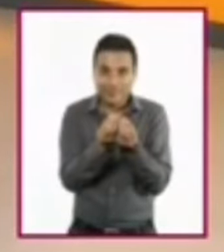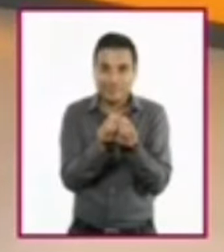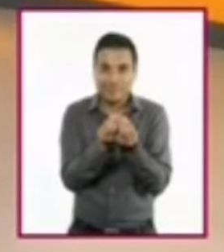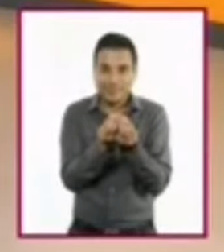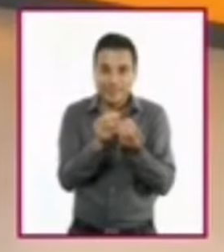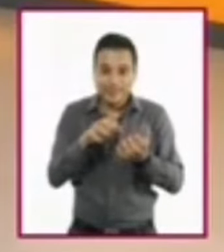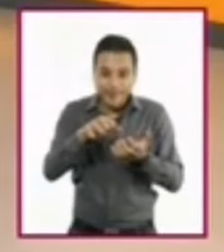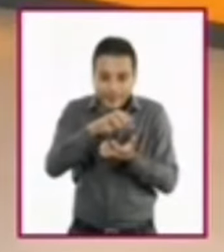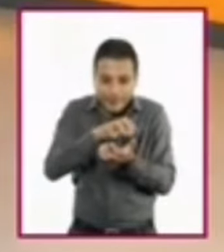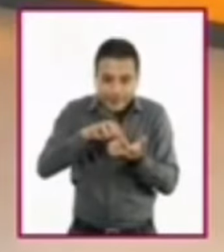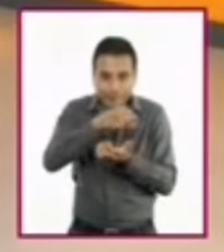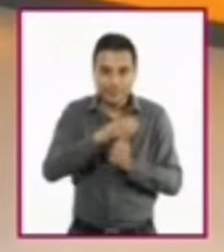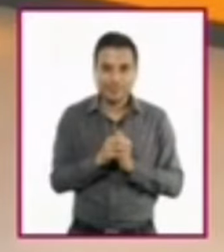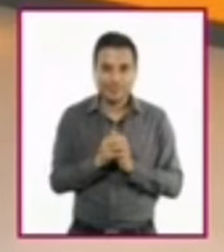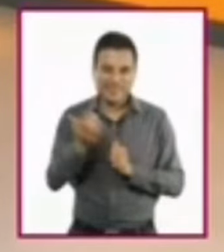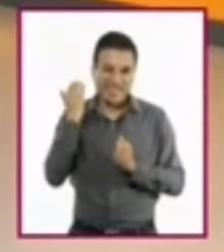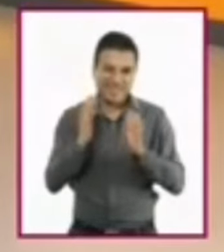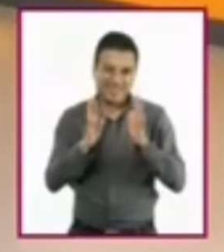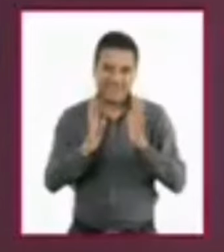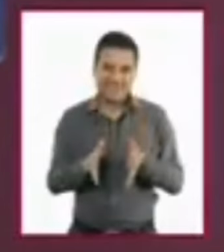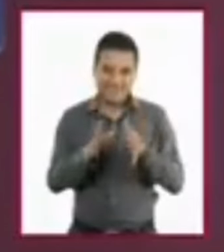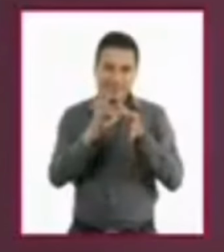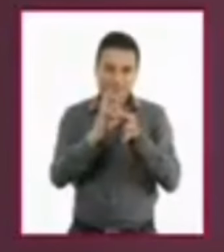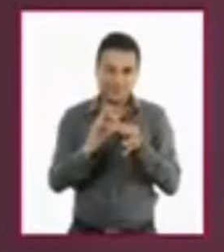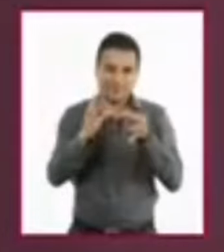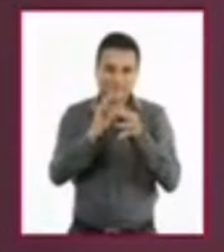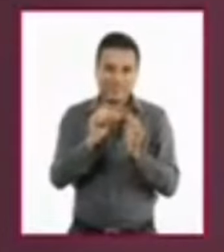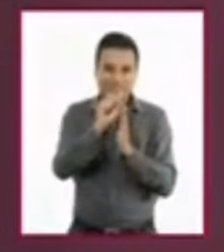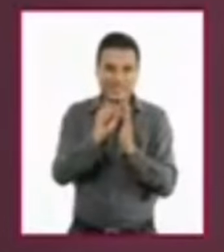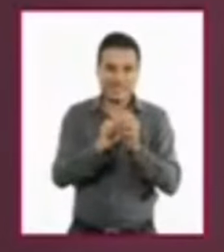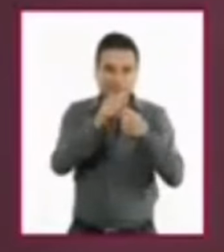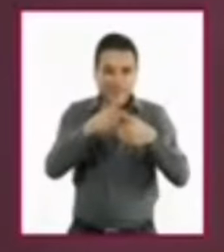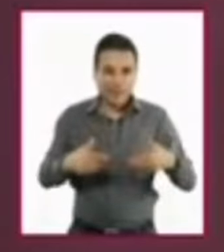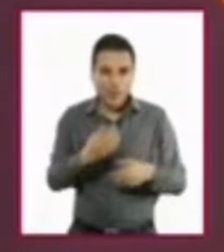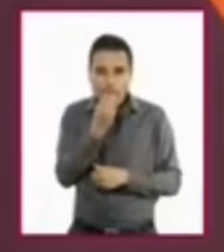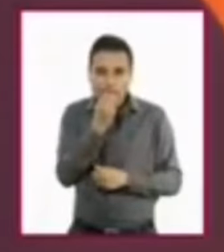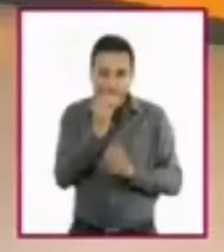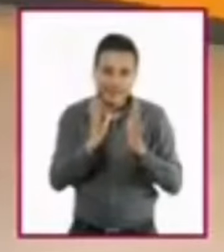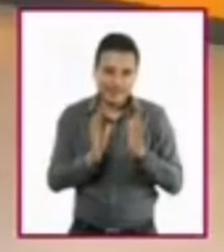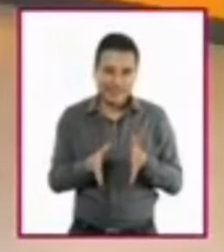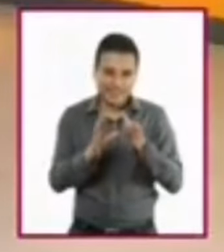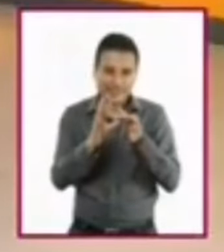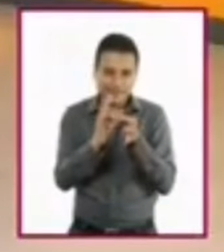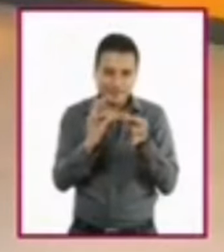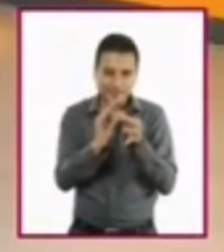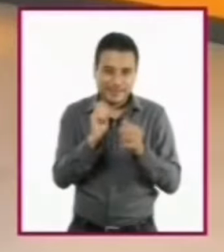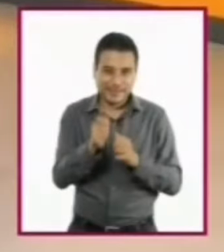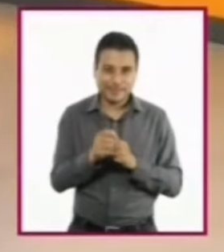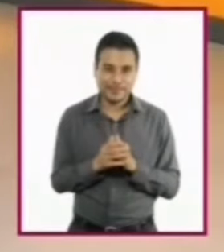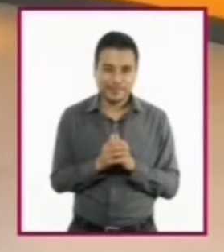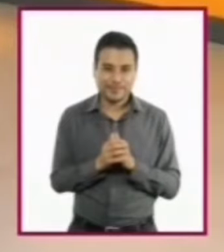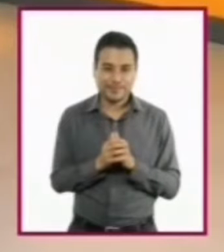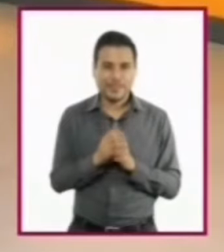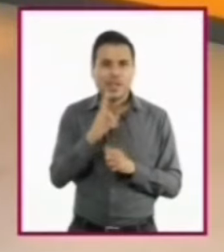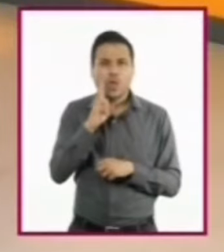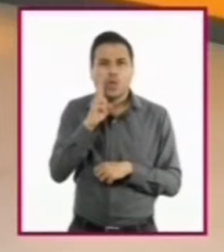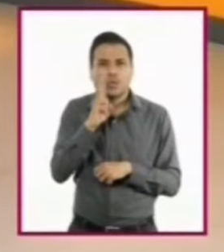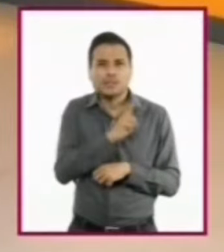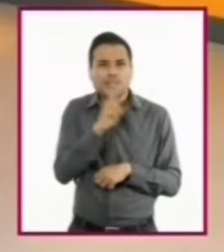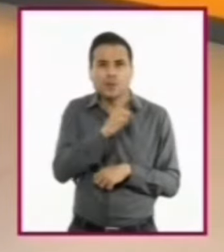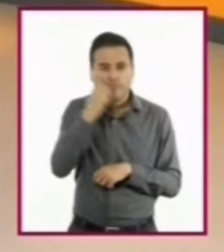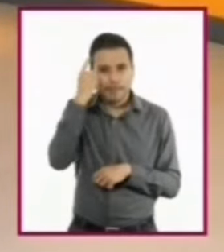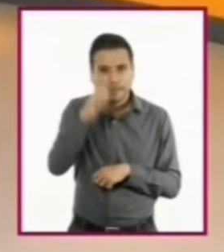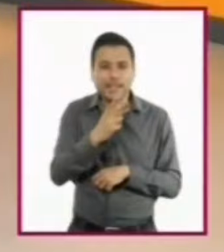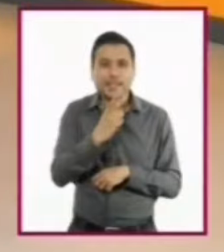siguieron su pista en el funcionamiento del aparato digestivo y obtención de nutrientes. El papel del oxígeno en la mitocondria